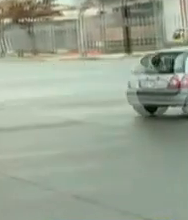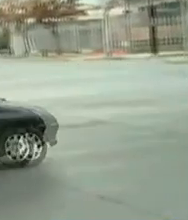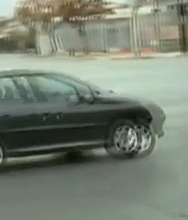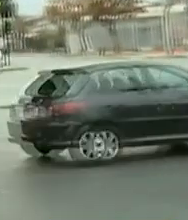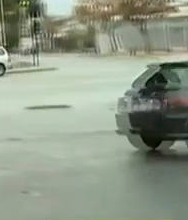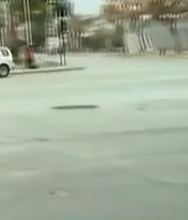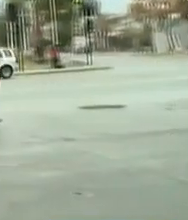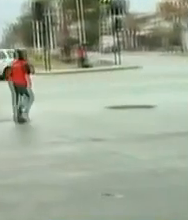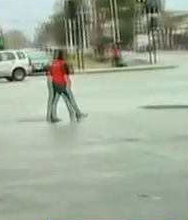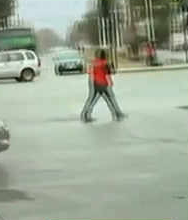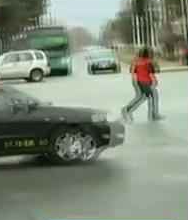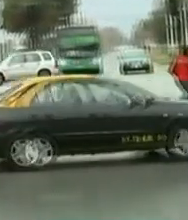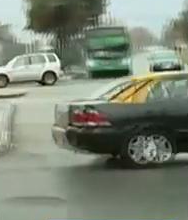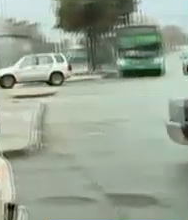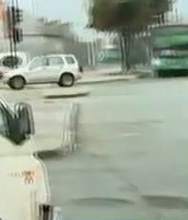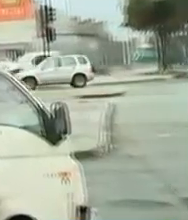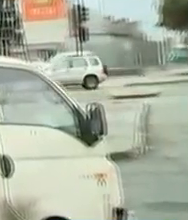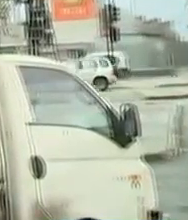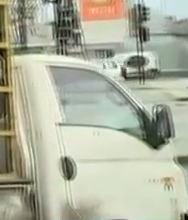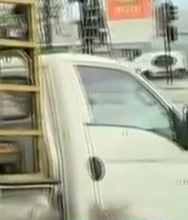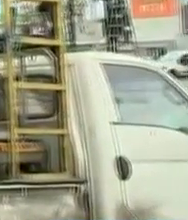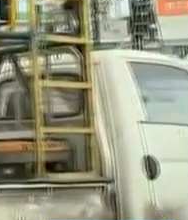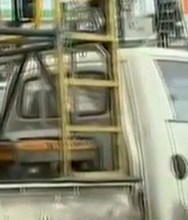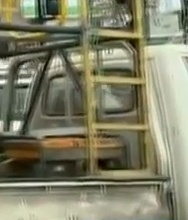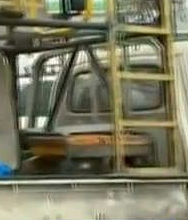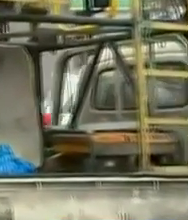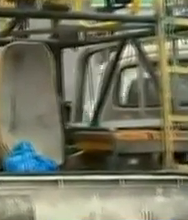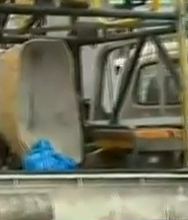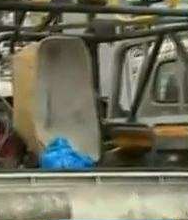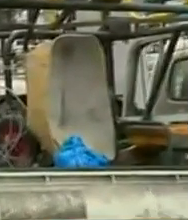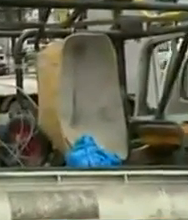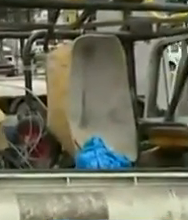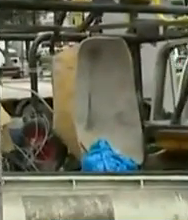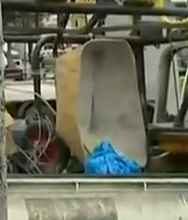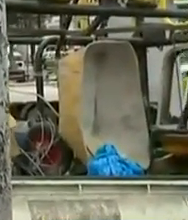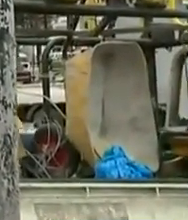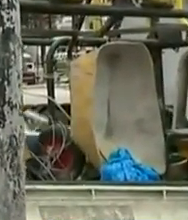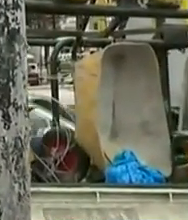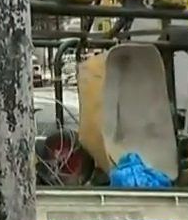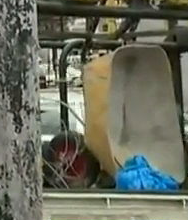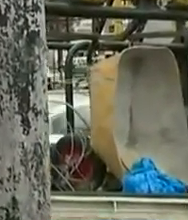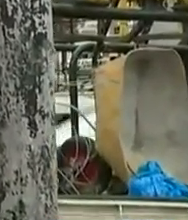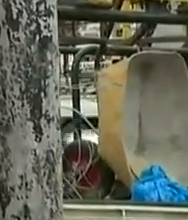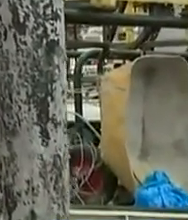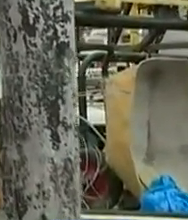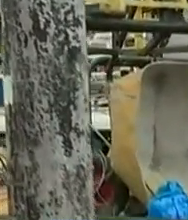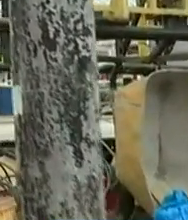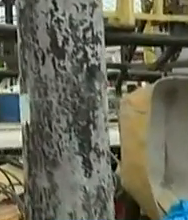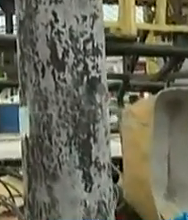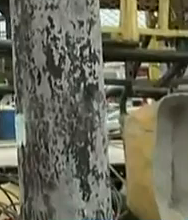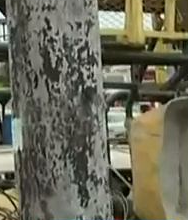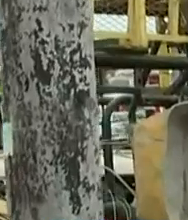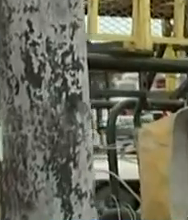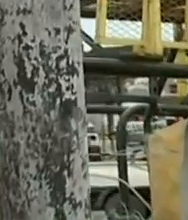importante aprovechar este momento tal vez para hacer trabajos que estaban pendientes, reparar calles, claro, siempre con todas las medidas